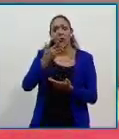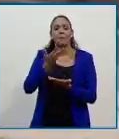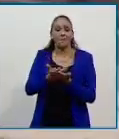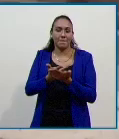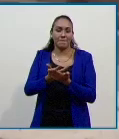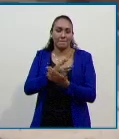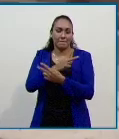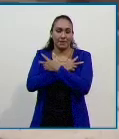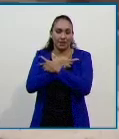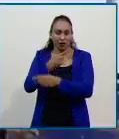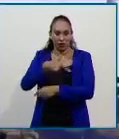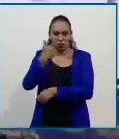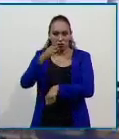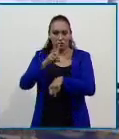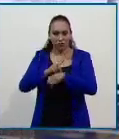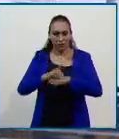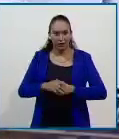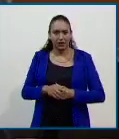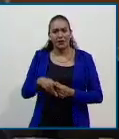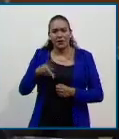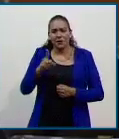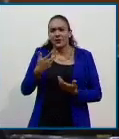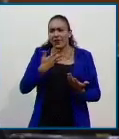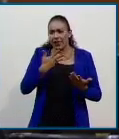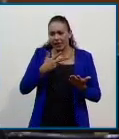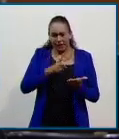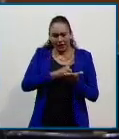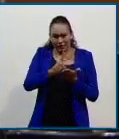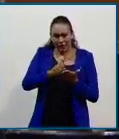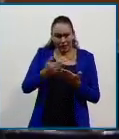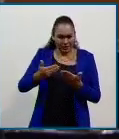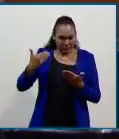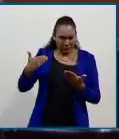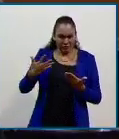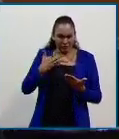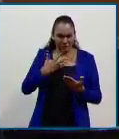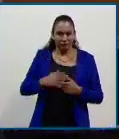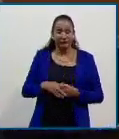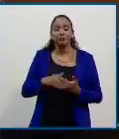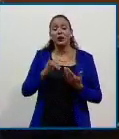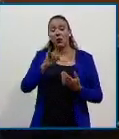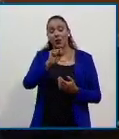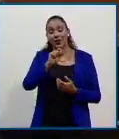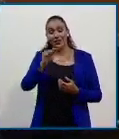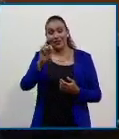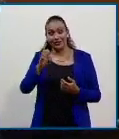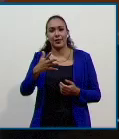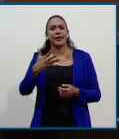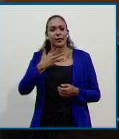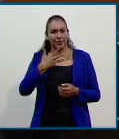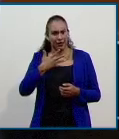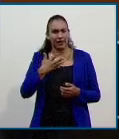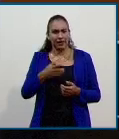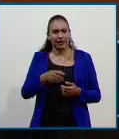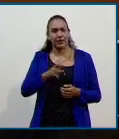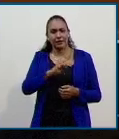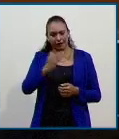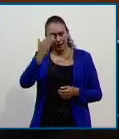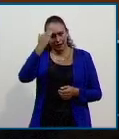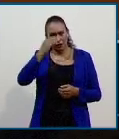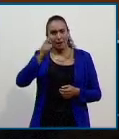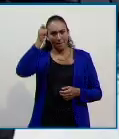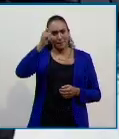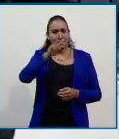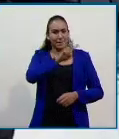descanso y no desconoce derechos adquiridos. En otro asunto, resolvió que el ISSSTE está obligado a fundar y motivar la negativa de pensión